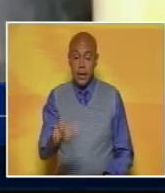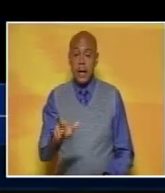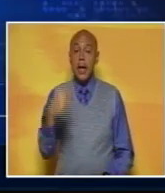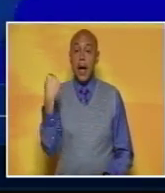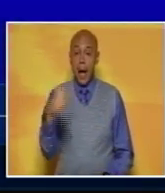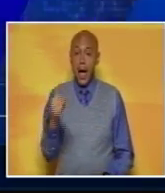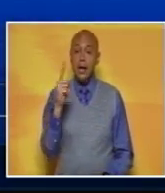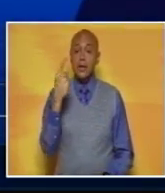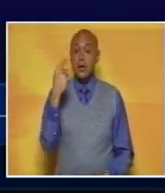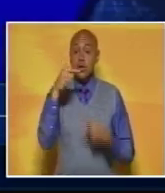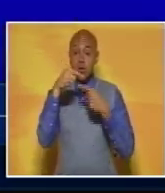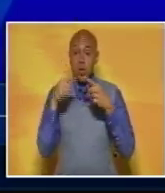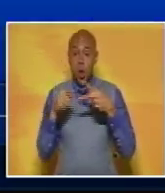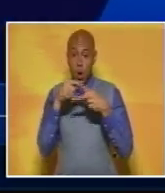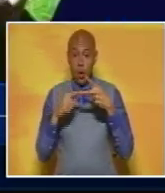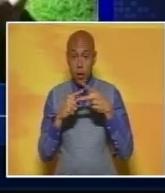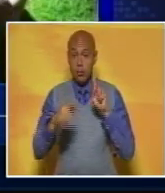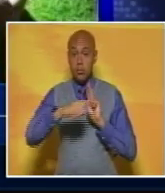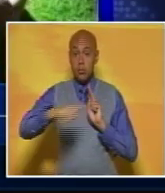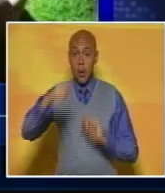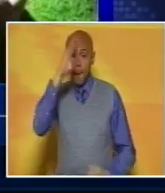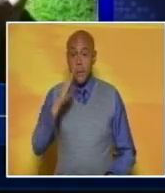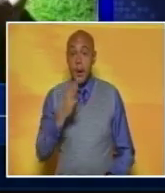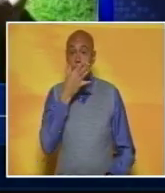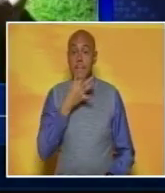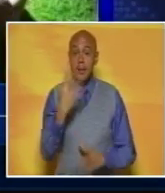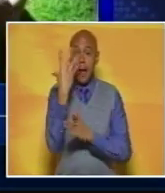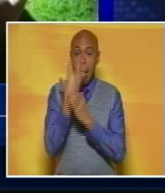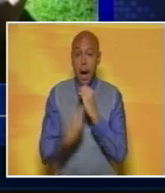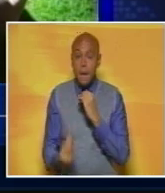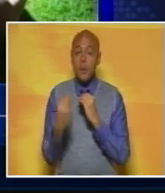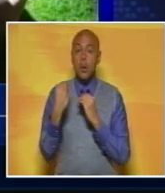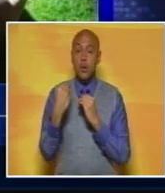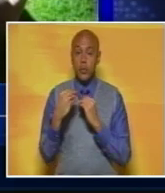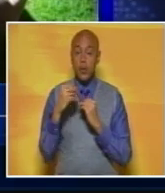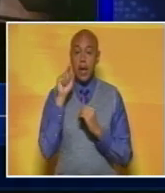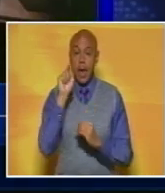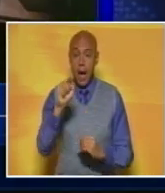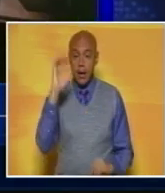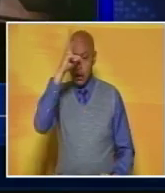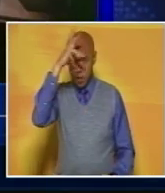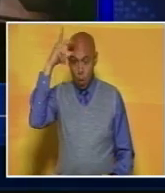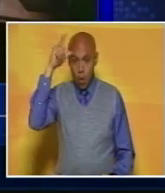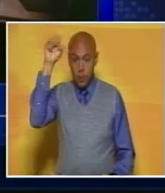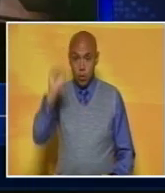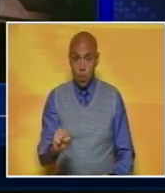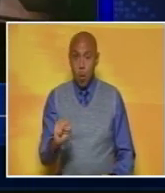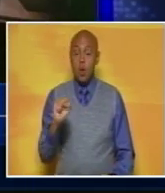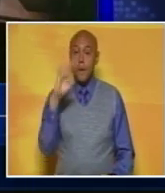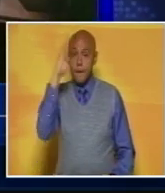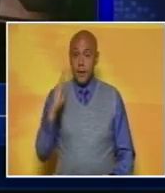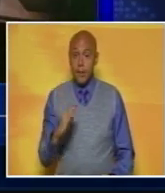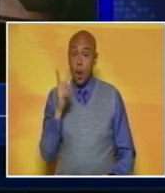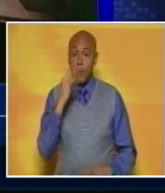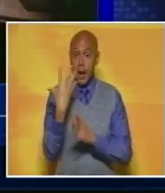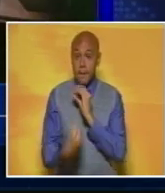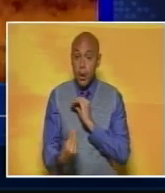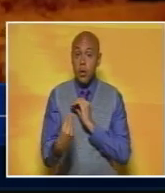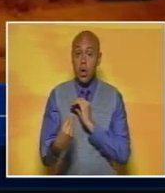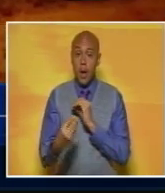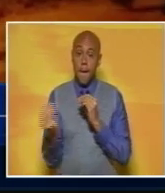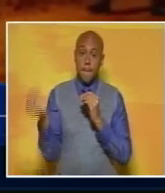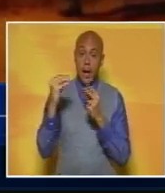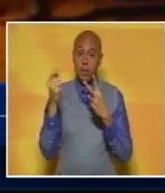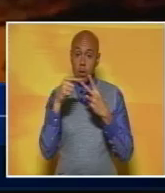2 órdenes de captura en Brasil y quien se fugó de una prisión de Río Grande do Sul. El hombre fue detenido junto a otros